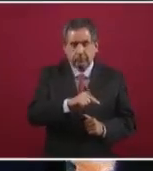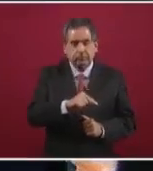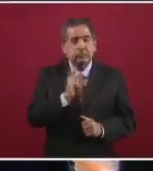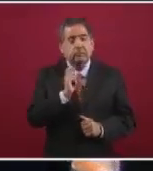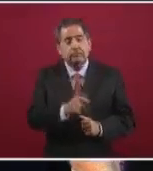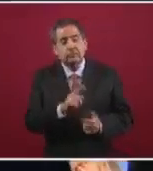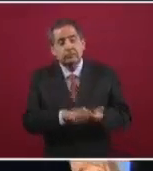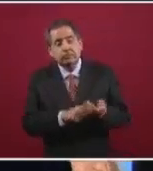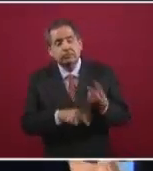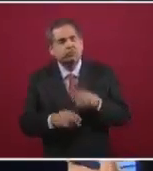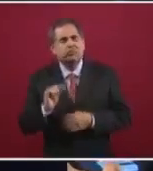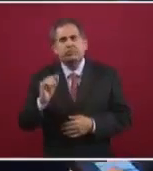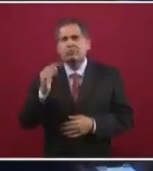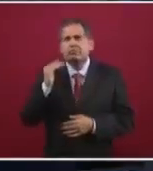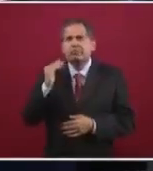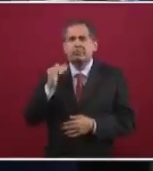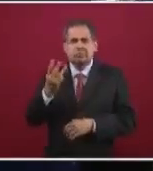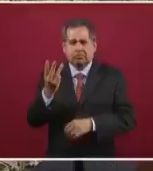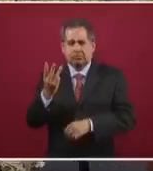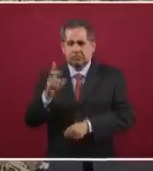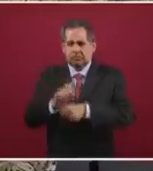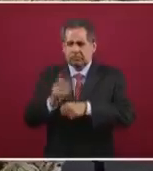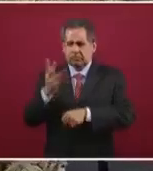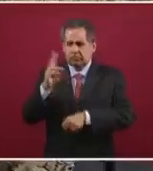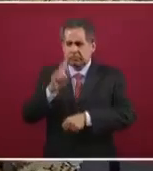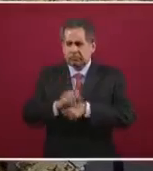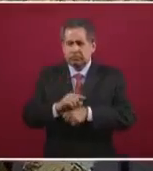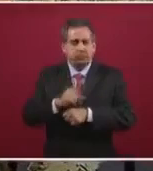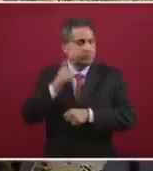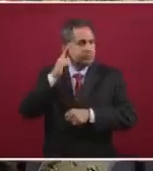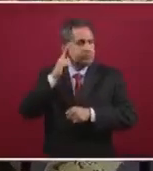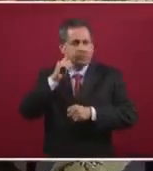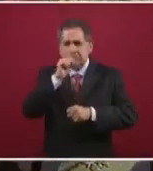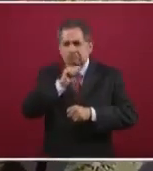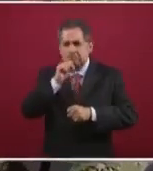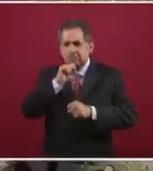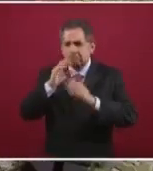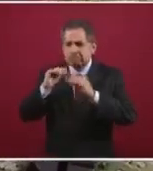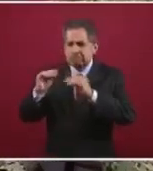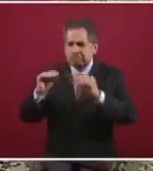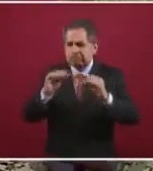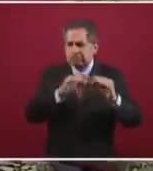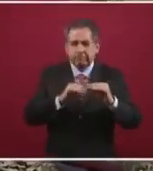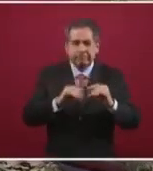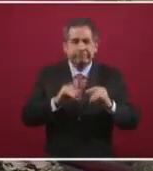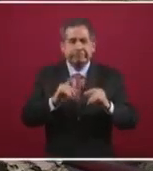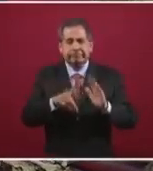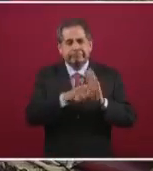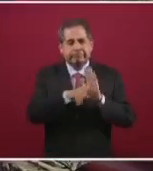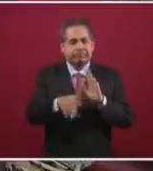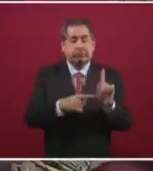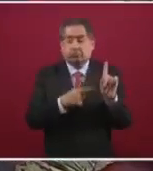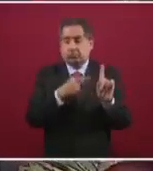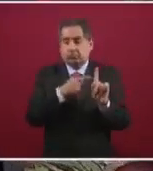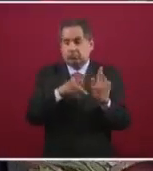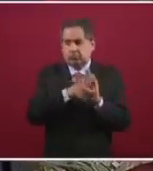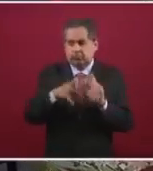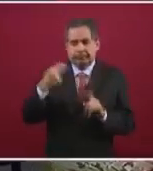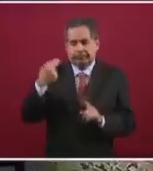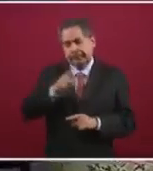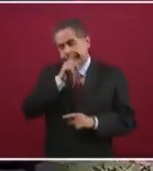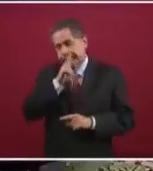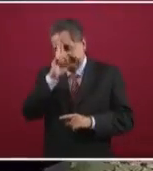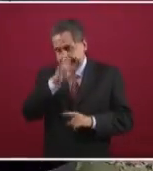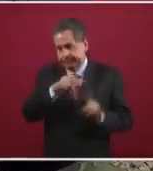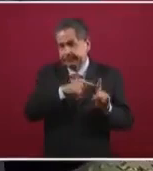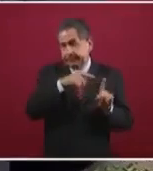salió hace 3 días, 4 días un rumor de un medio de información que por respeto no voy a